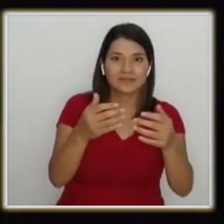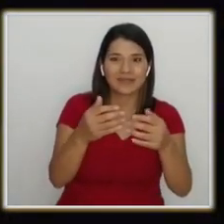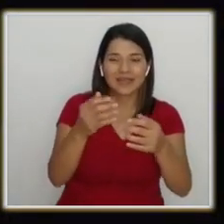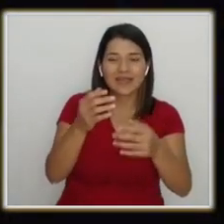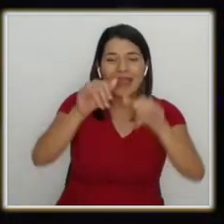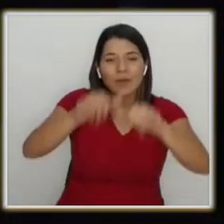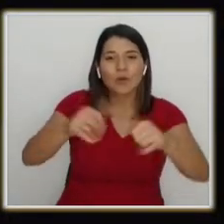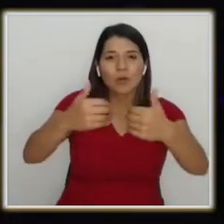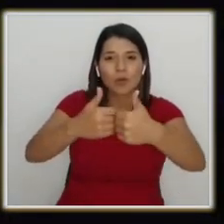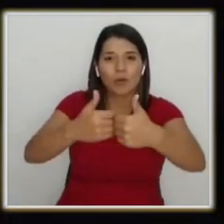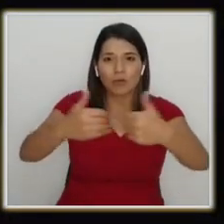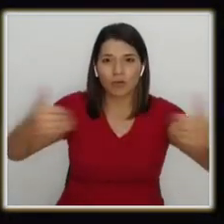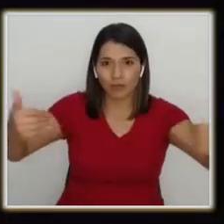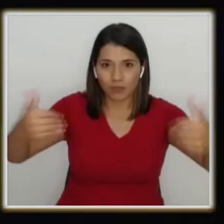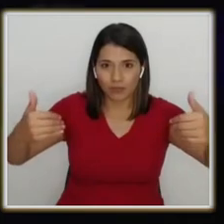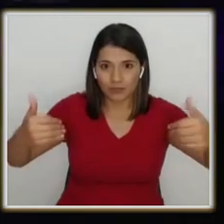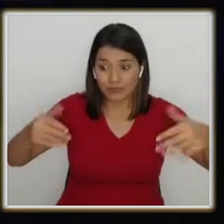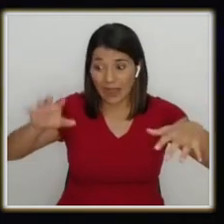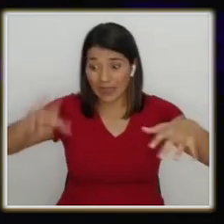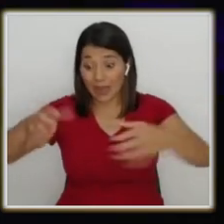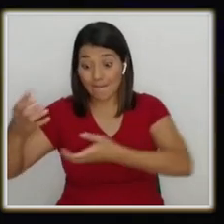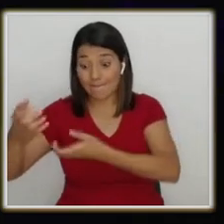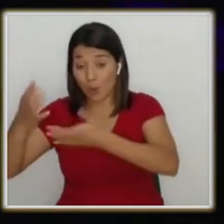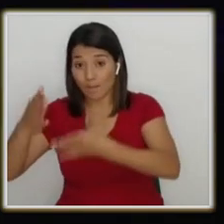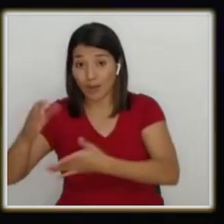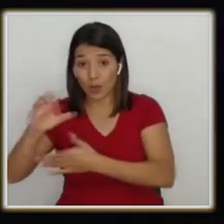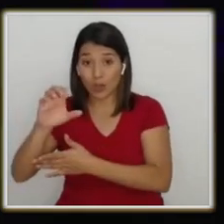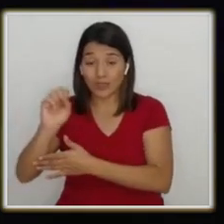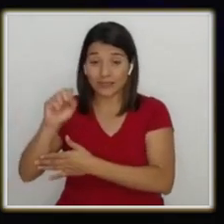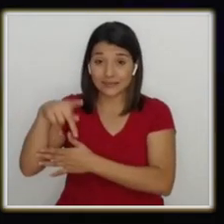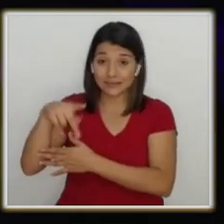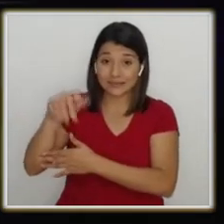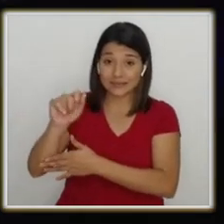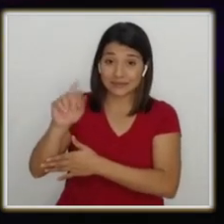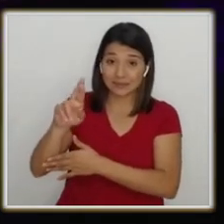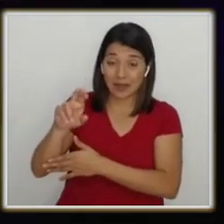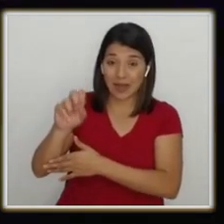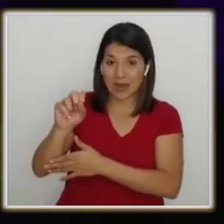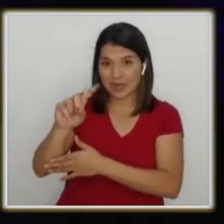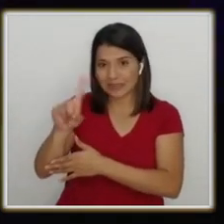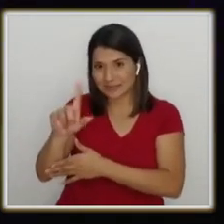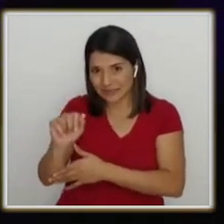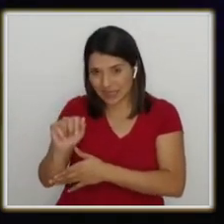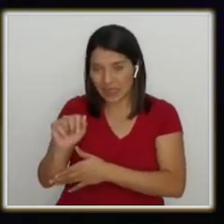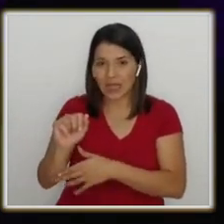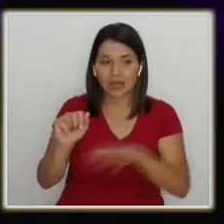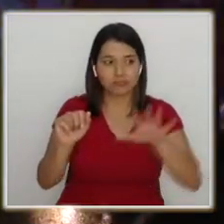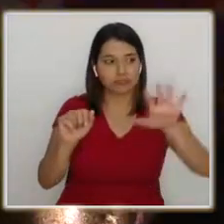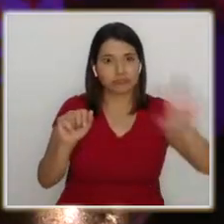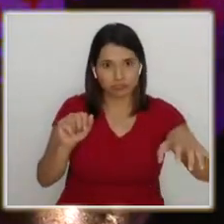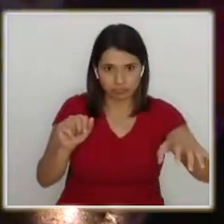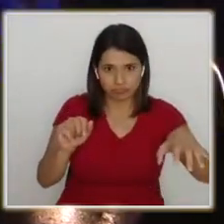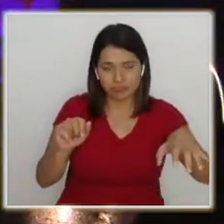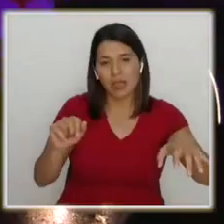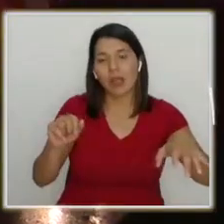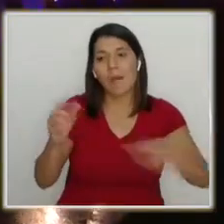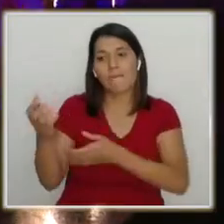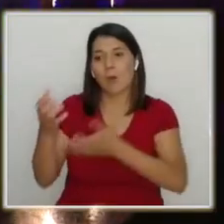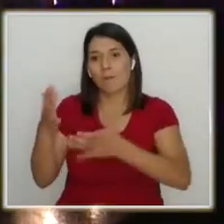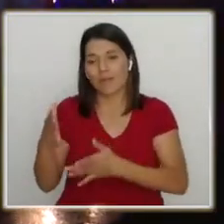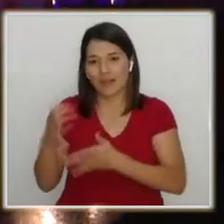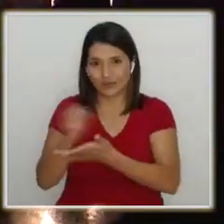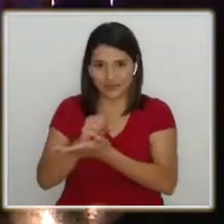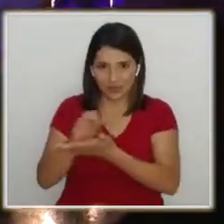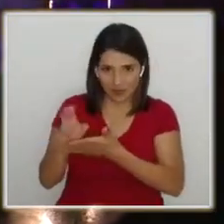al otro lado. Y también hospitales como el de Grecia, que los alertamos para que supieran que iban a